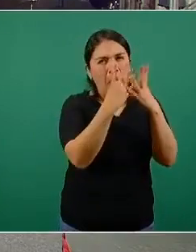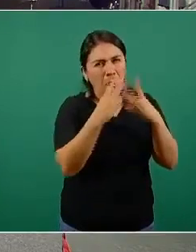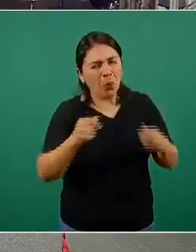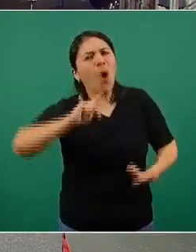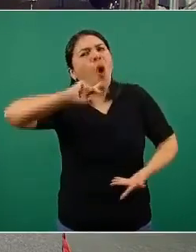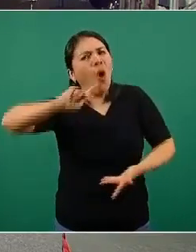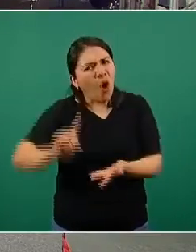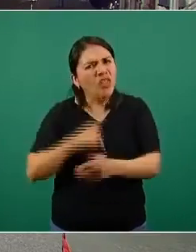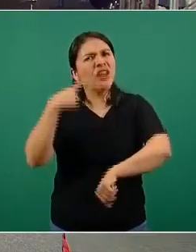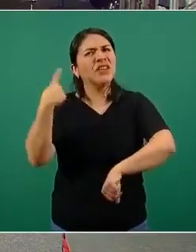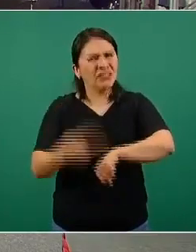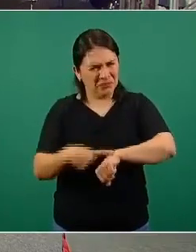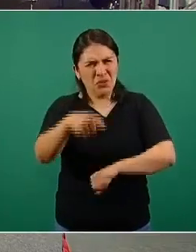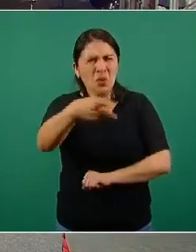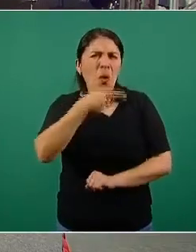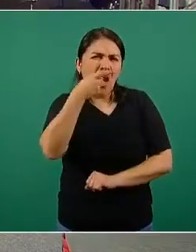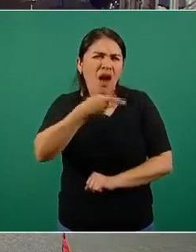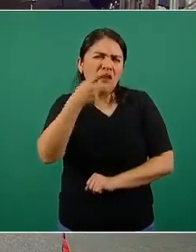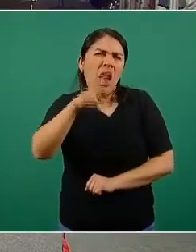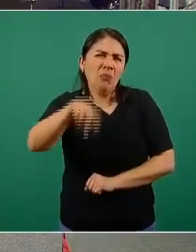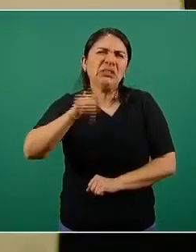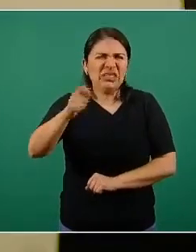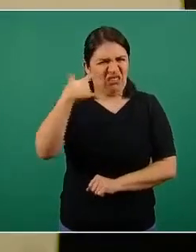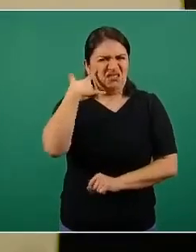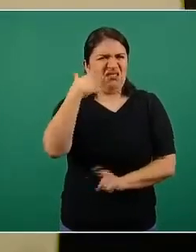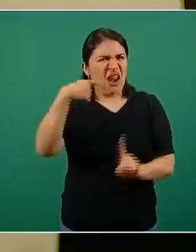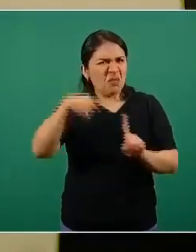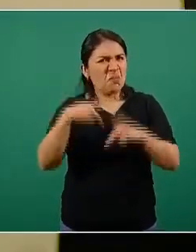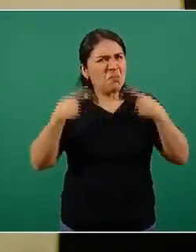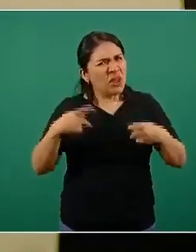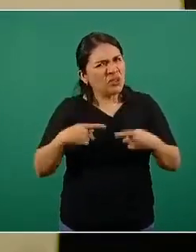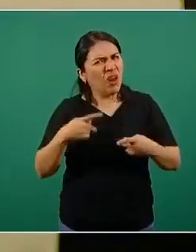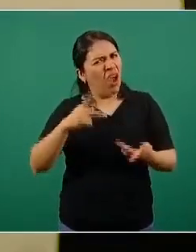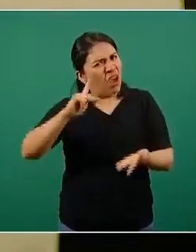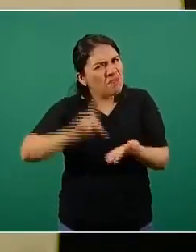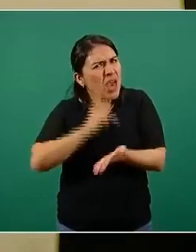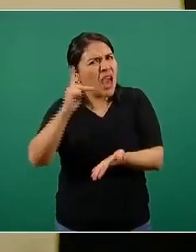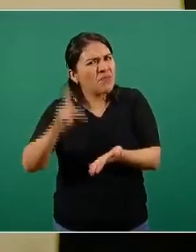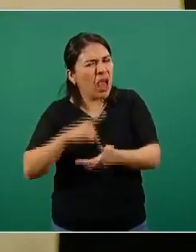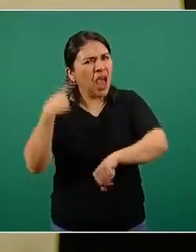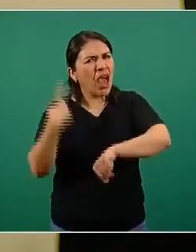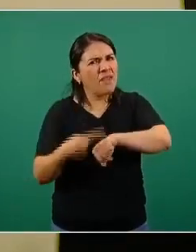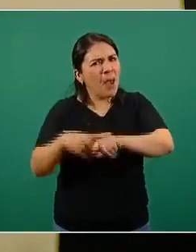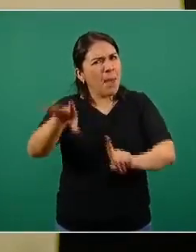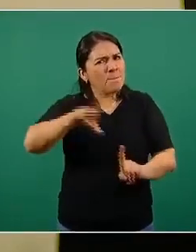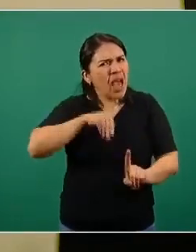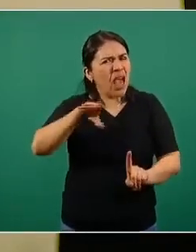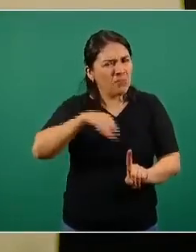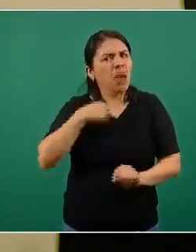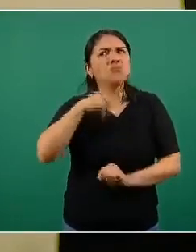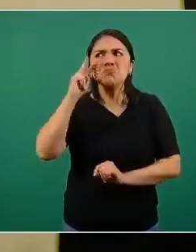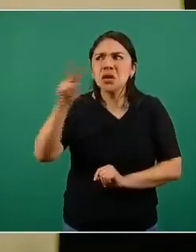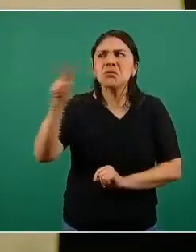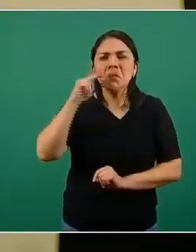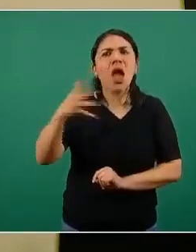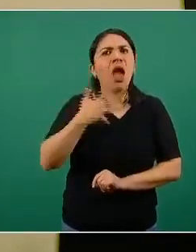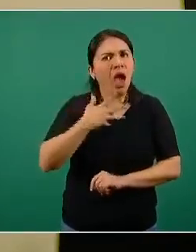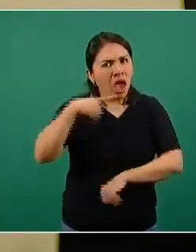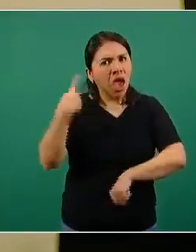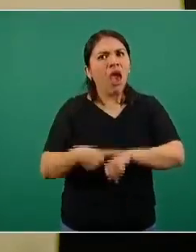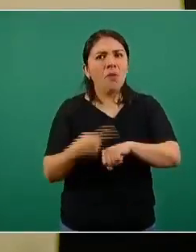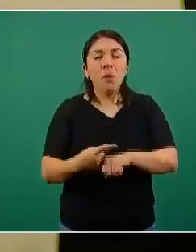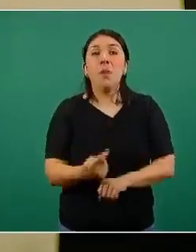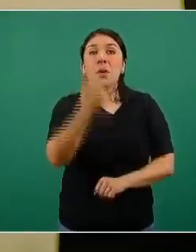raros, pero tenemos conocimiento de algunos casos de personas que desarrollan la enfermedad, salen positivos a una